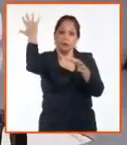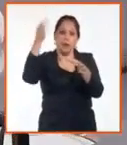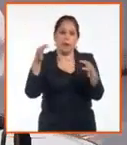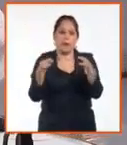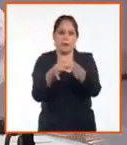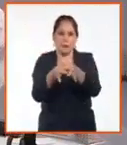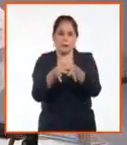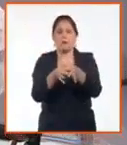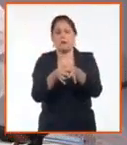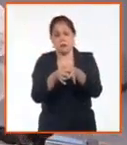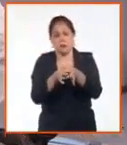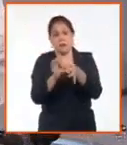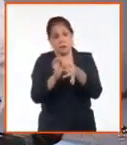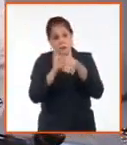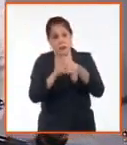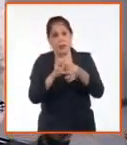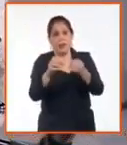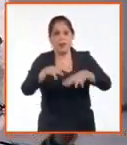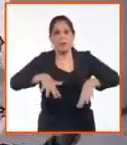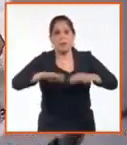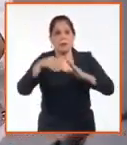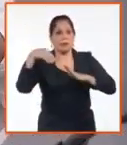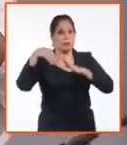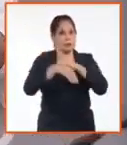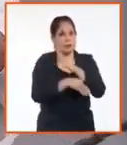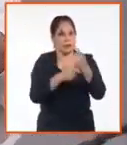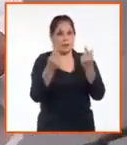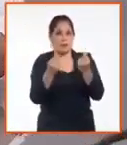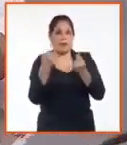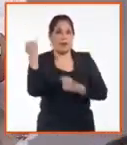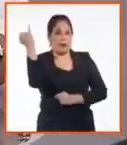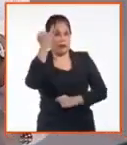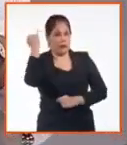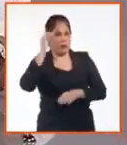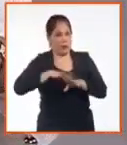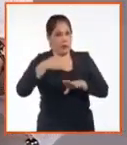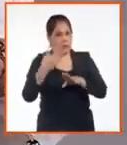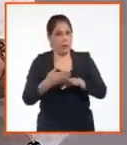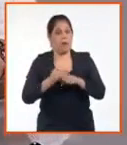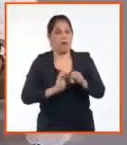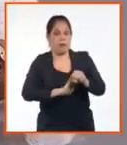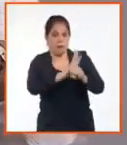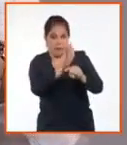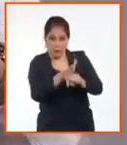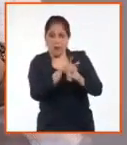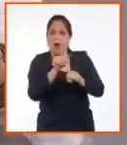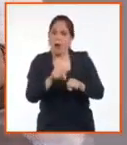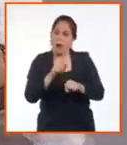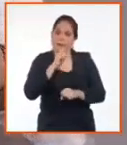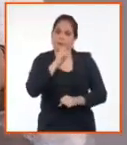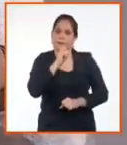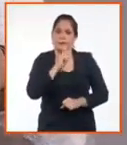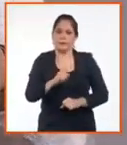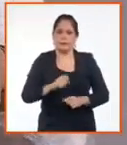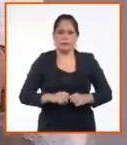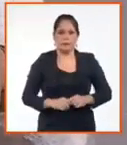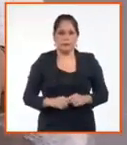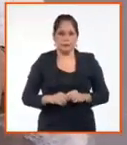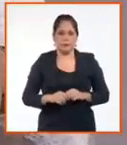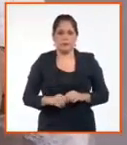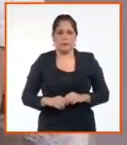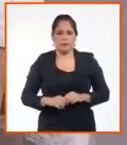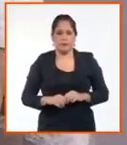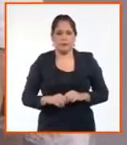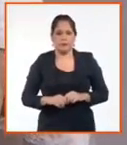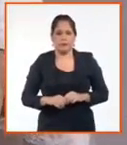que se ha ido grabando y bueno con la crisis ahora financiera internacional después de la pandémica logística se ha ido acrecentando aún más